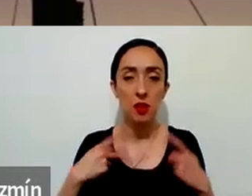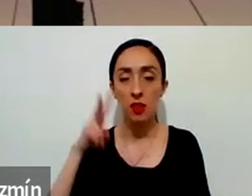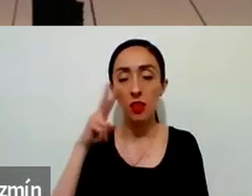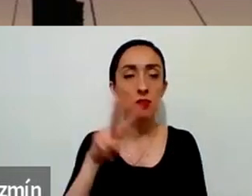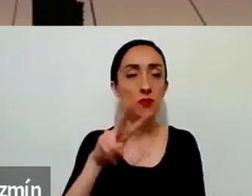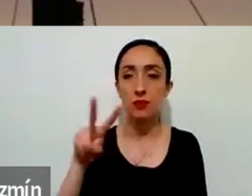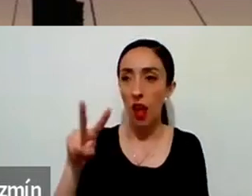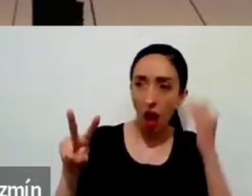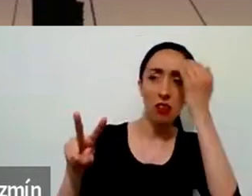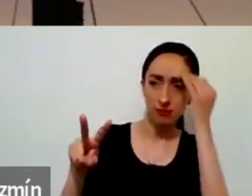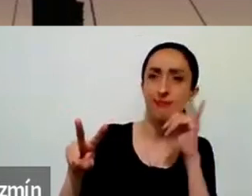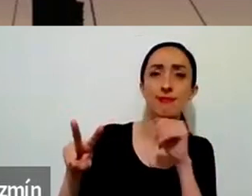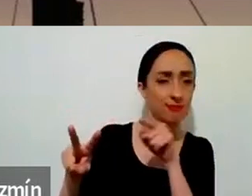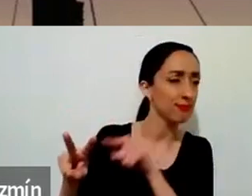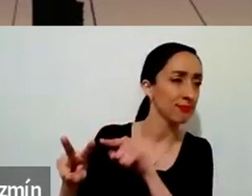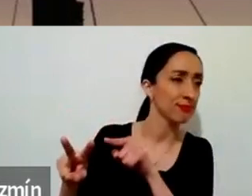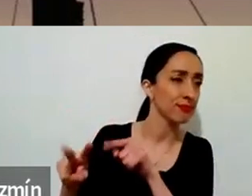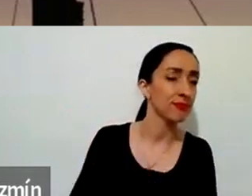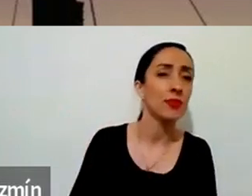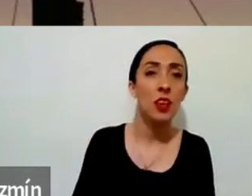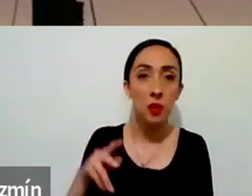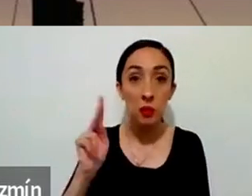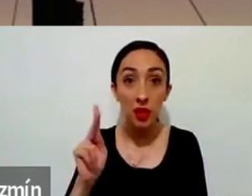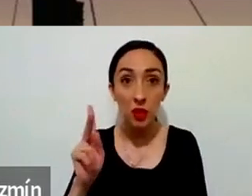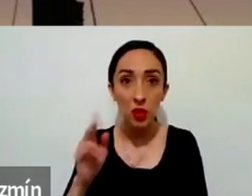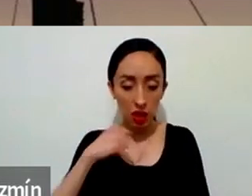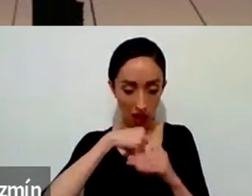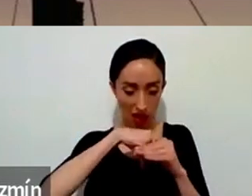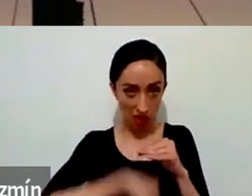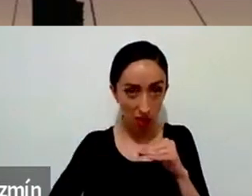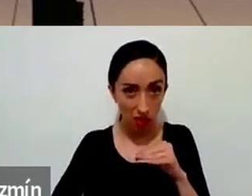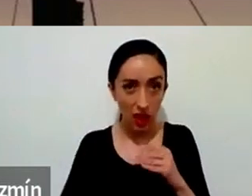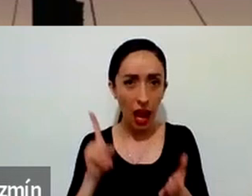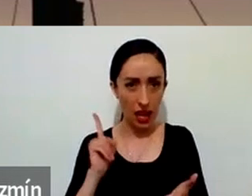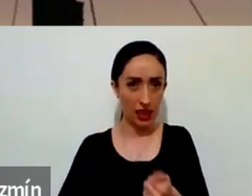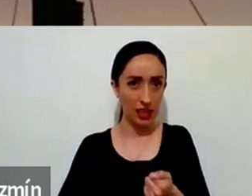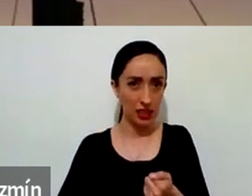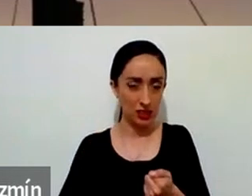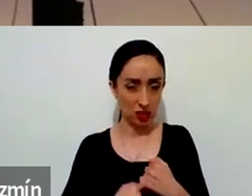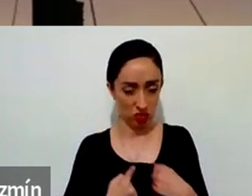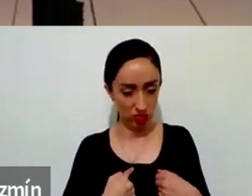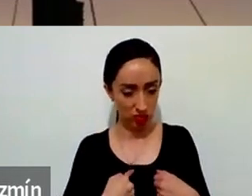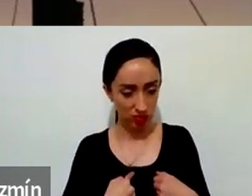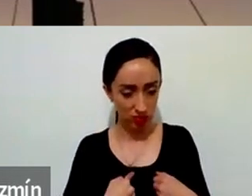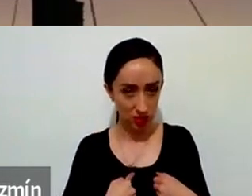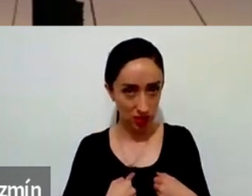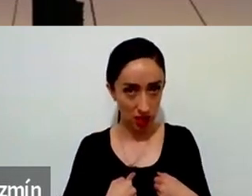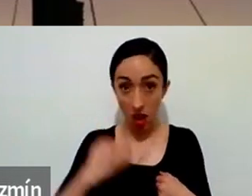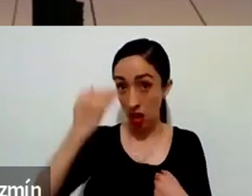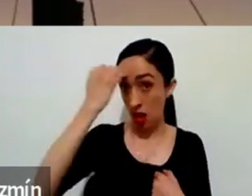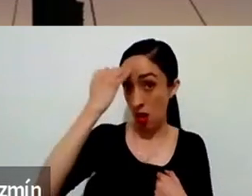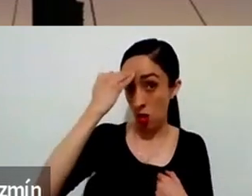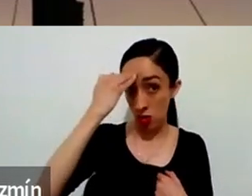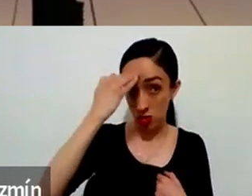Mas, sin embargo, sabemos que no lo conocen todo, que hay algo íntimo, hay